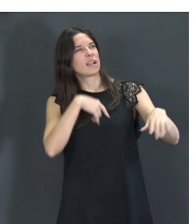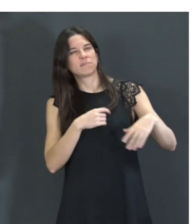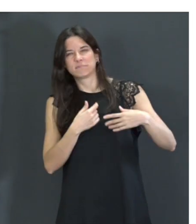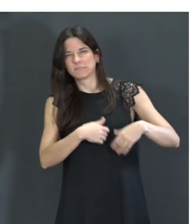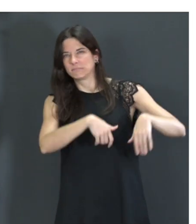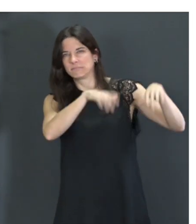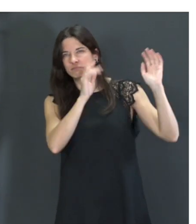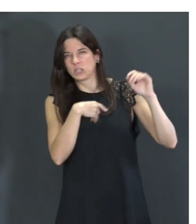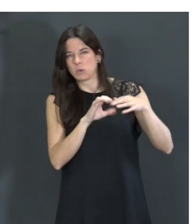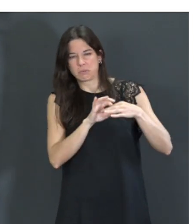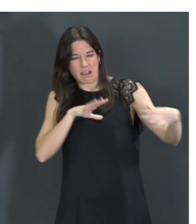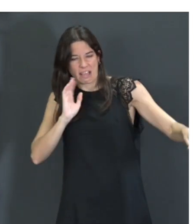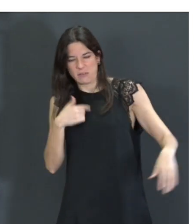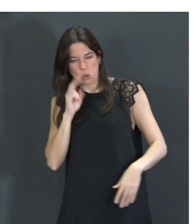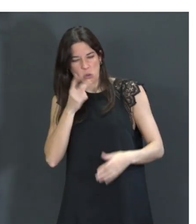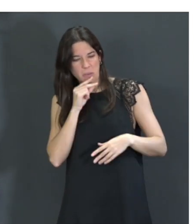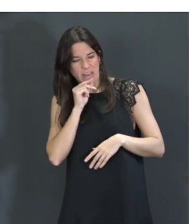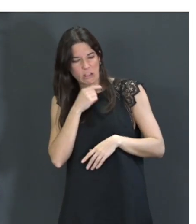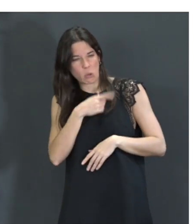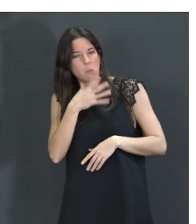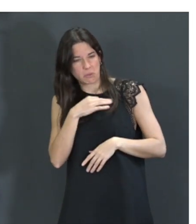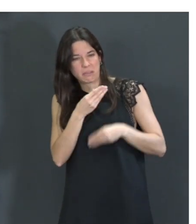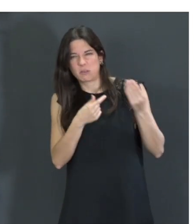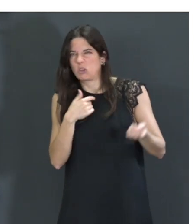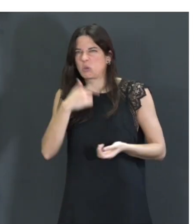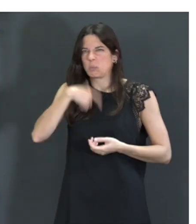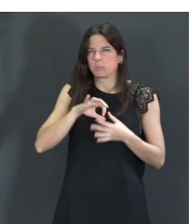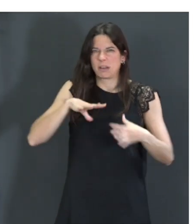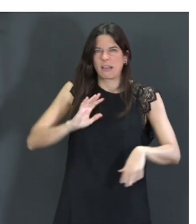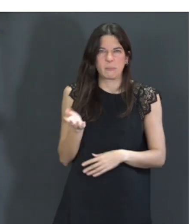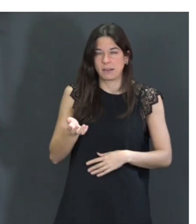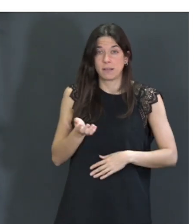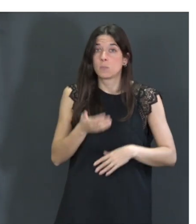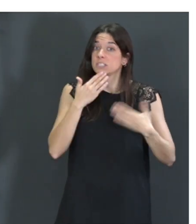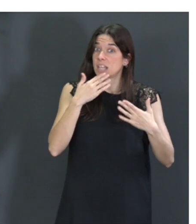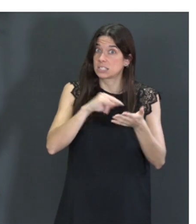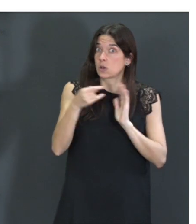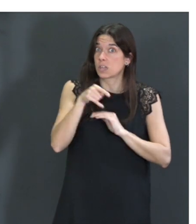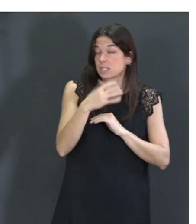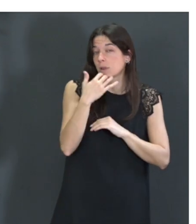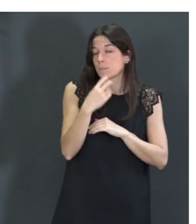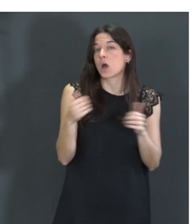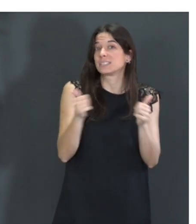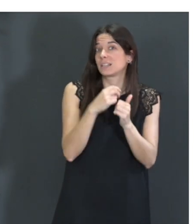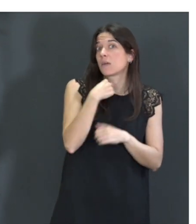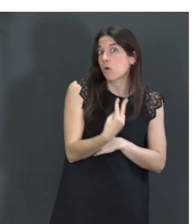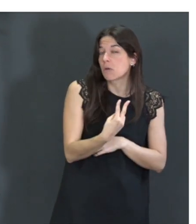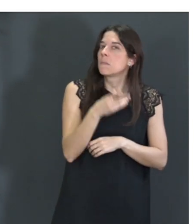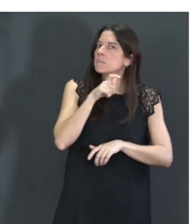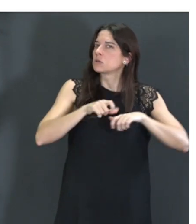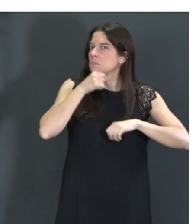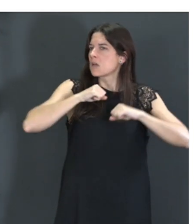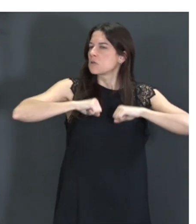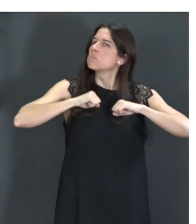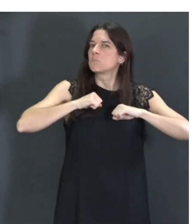nieto, pero pensaban que ese mundo ya no era para ellos. Entonces, gracias a este tipo de tecnologías como los asistentes de voz, se vuelven a conectar con esta sociedad